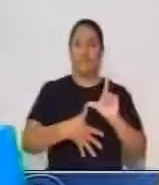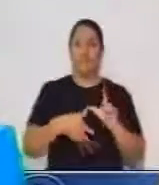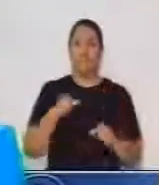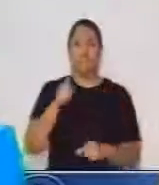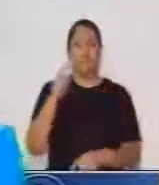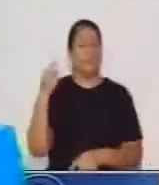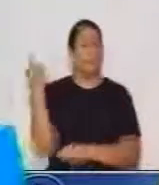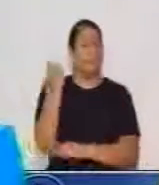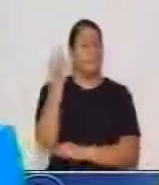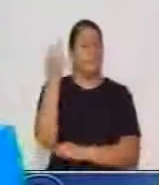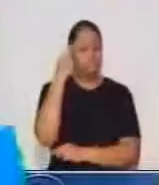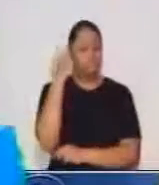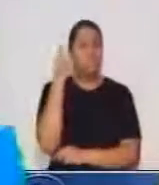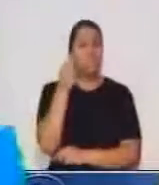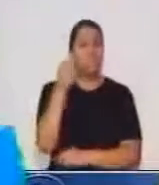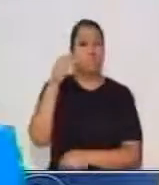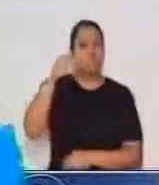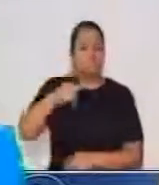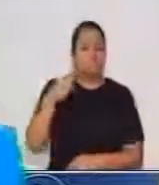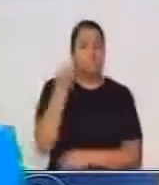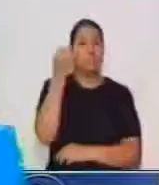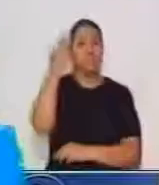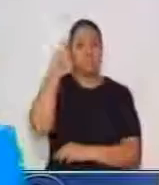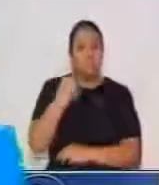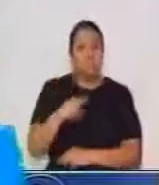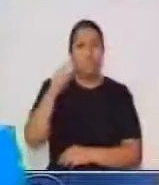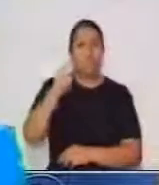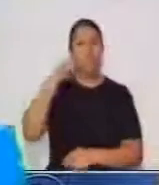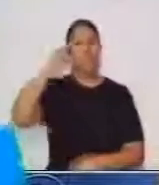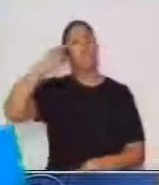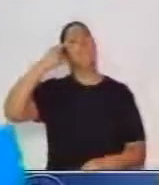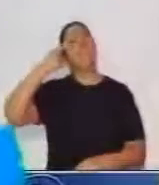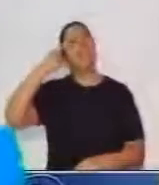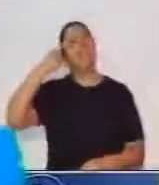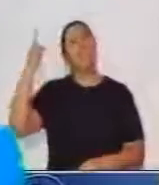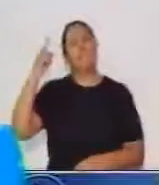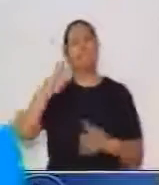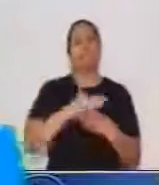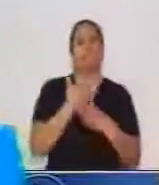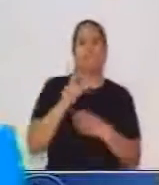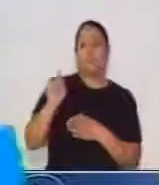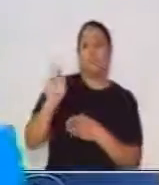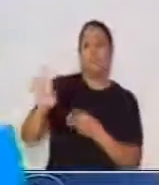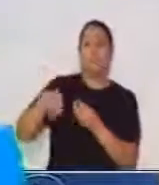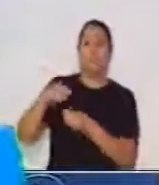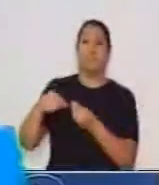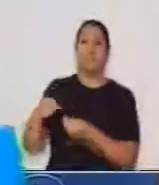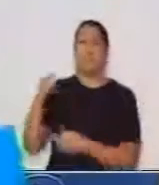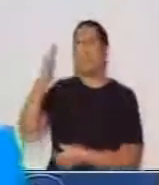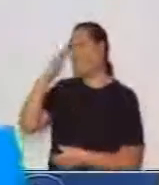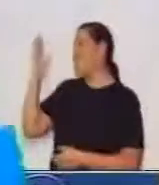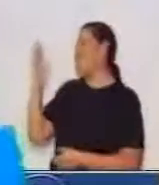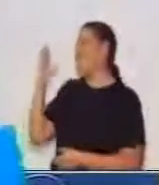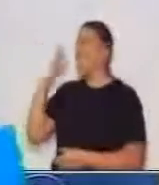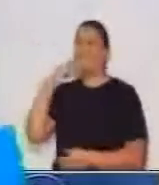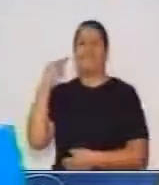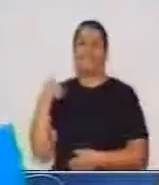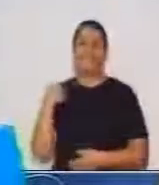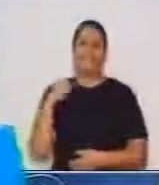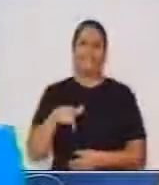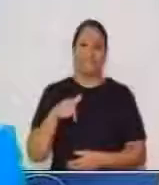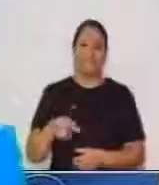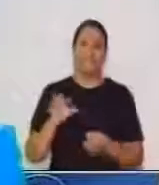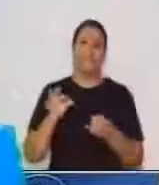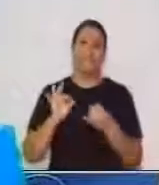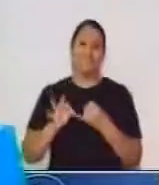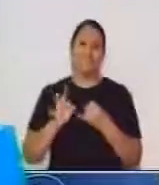estas fechas para conmemorarlas y compartirlas con tu familia. Agradecemos a Ruth su apoyo en